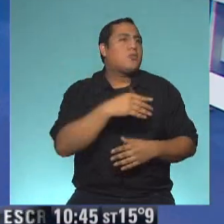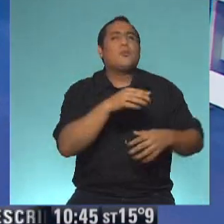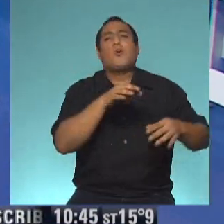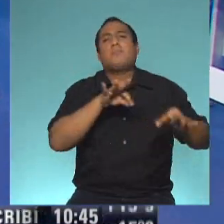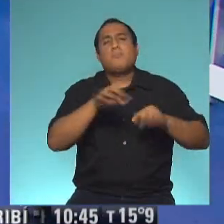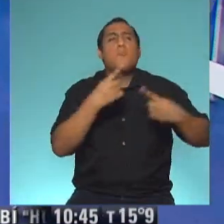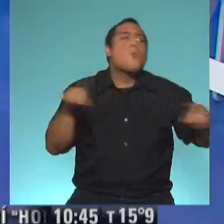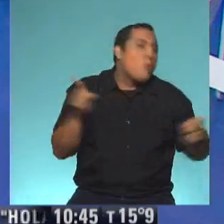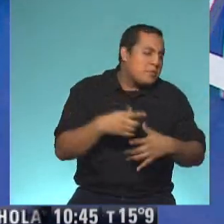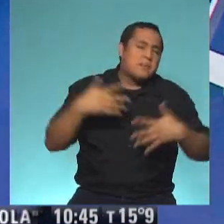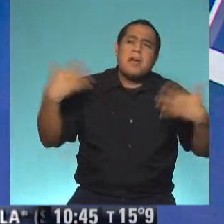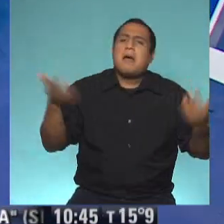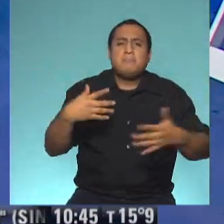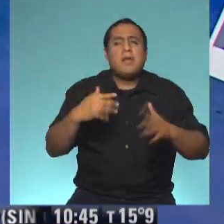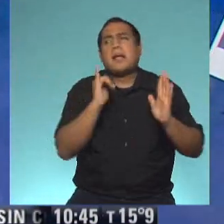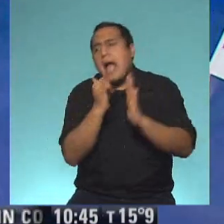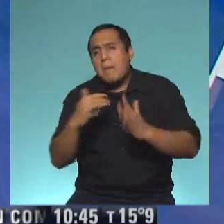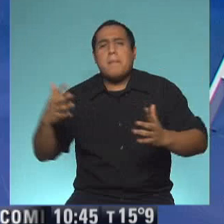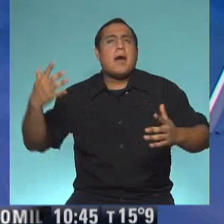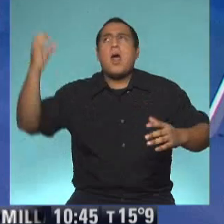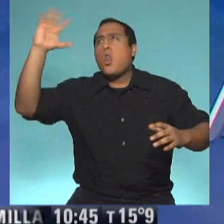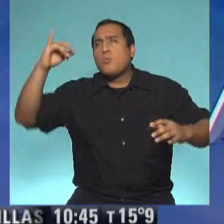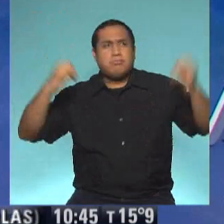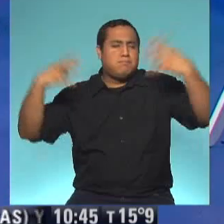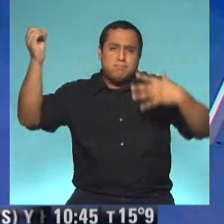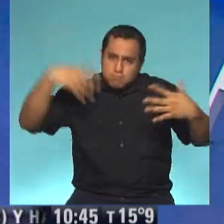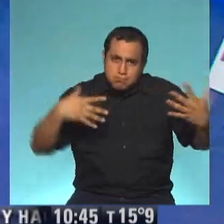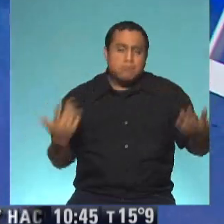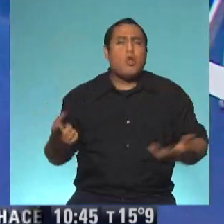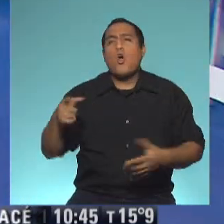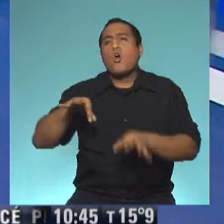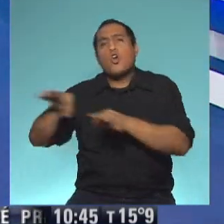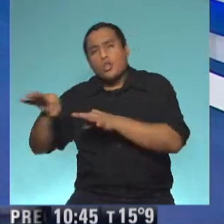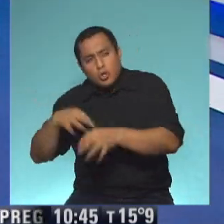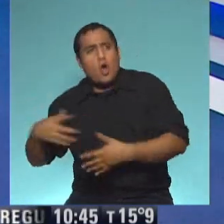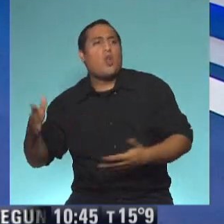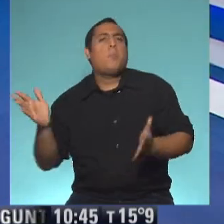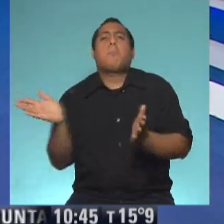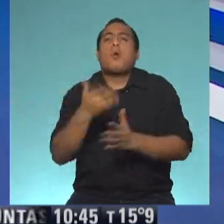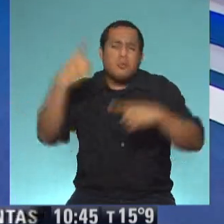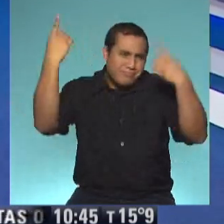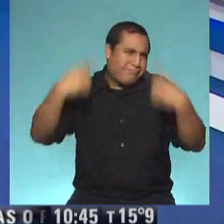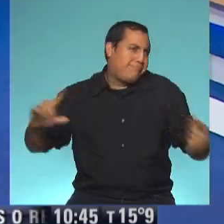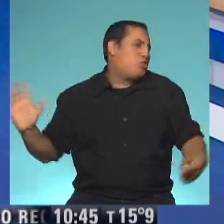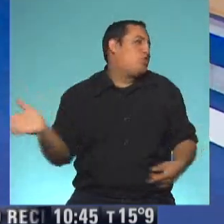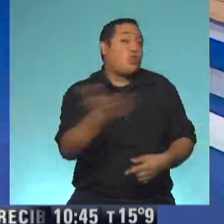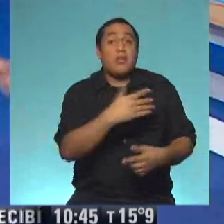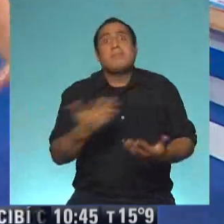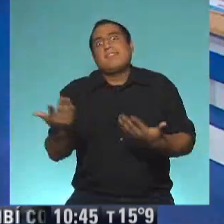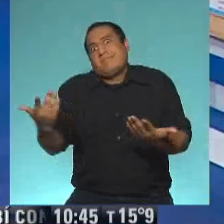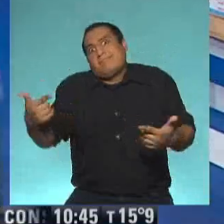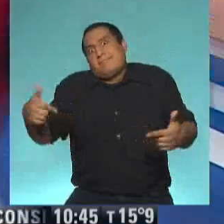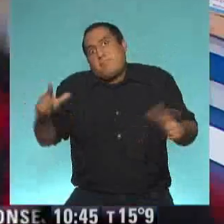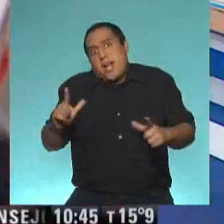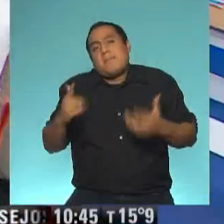musicaliza a los cámaras al piso iluminación a la gente que compró los productos gracias a todos ellos